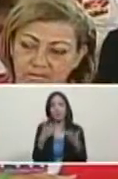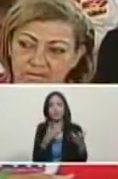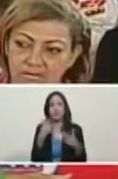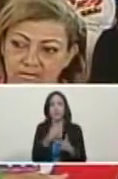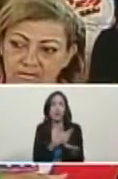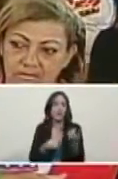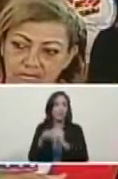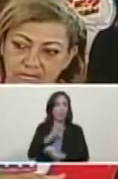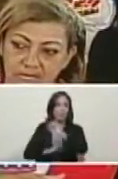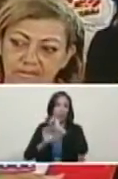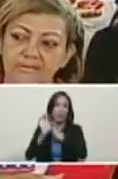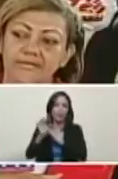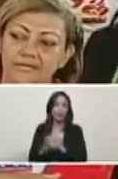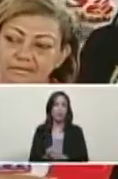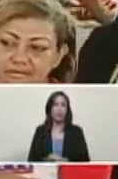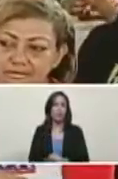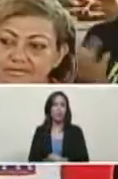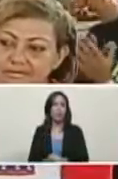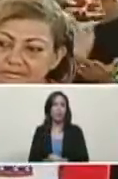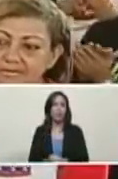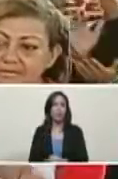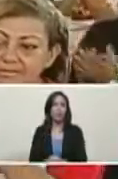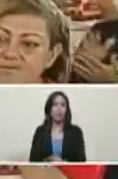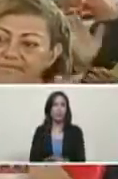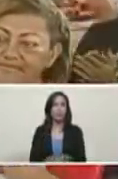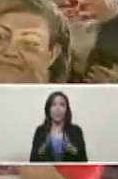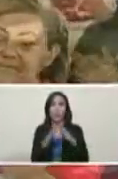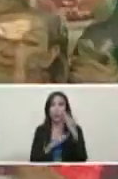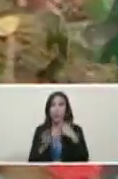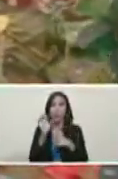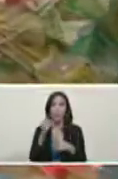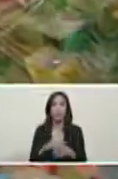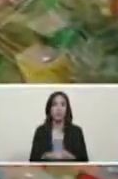hubo una lucha y aquí hubo una victoria del pueblo de Venezuela.